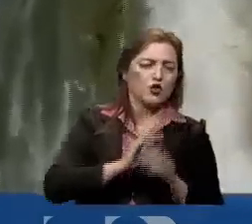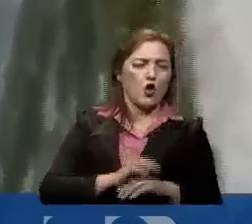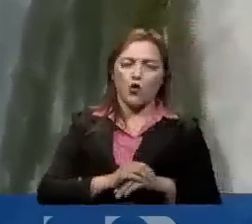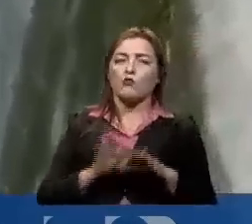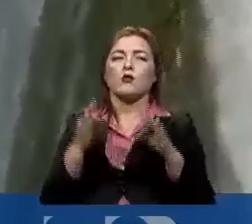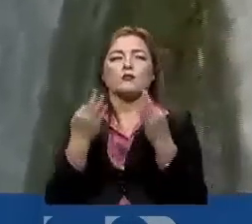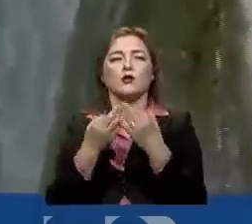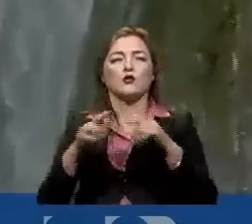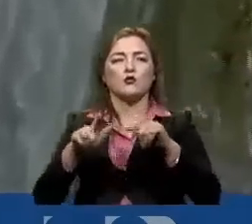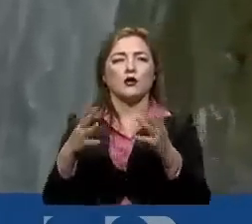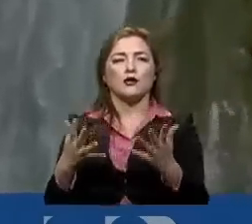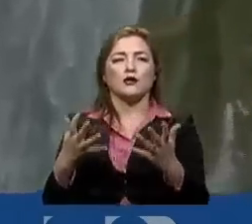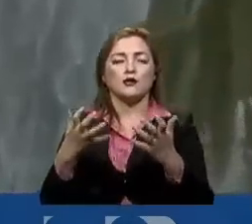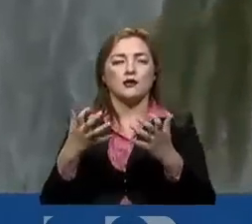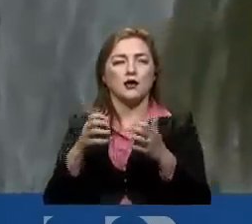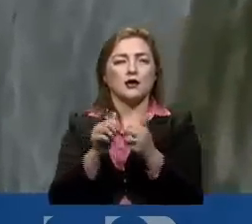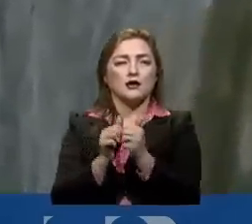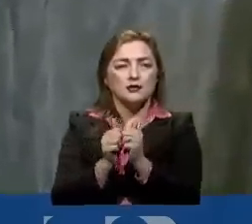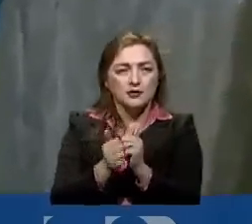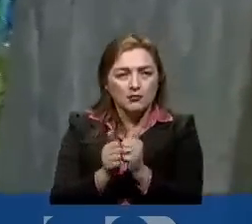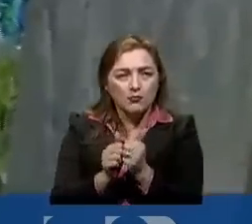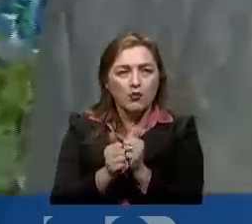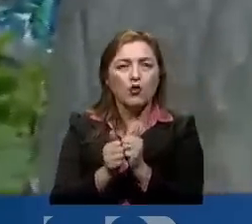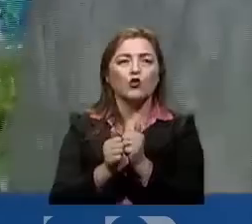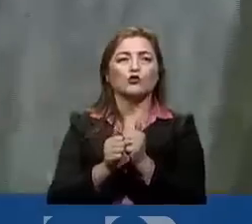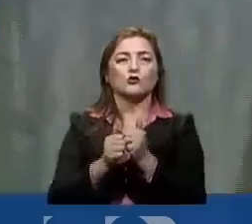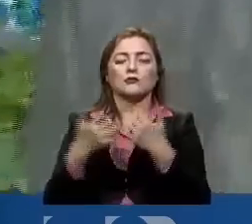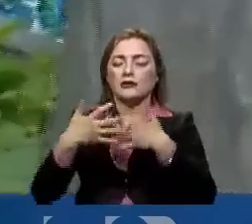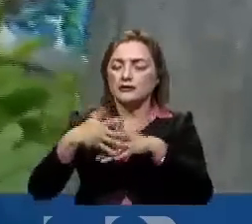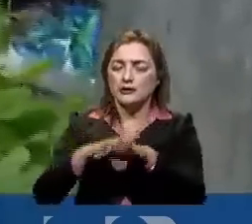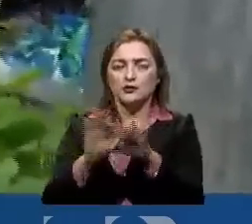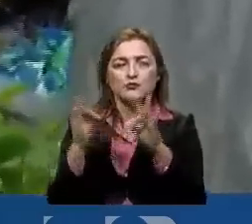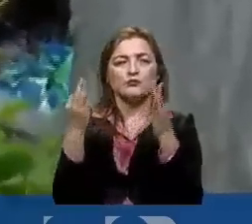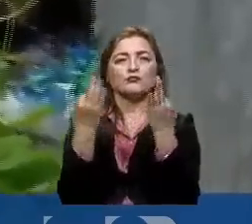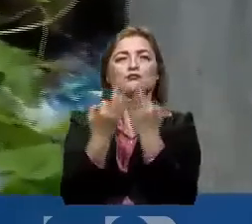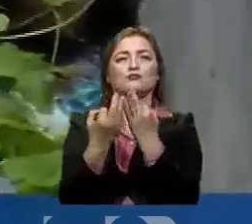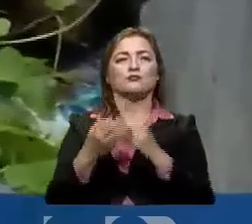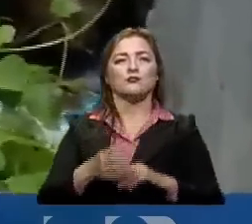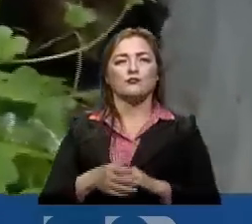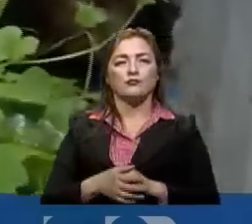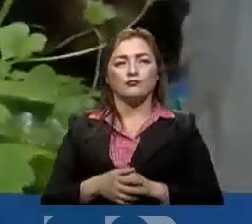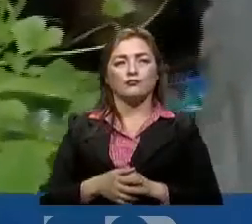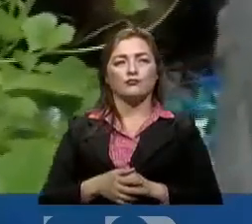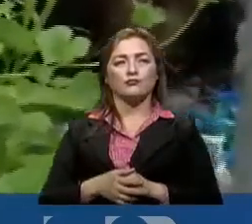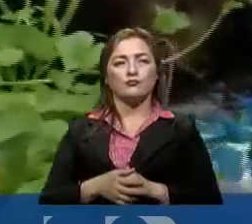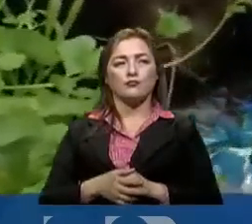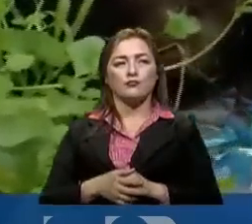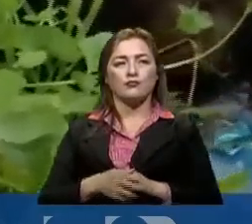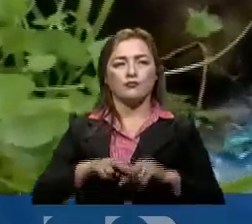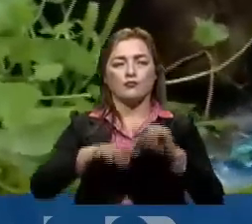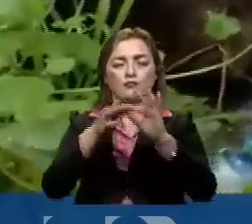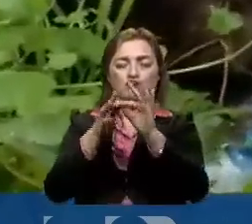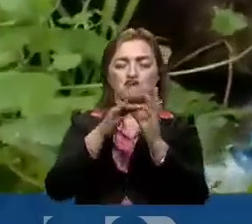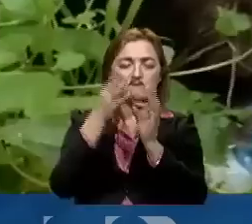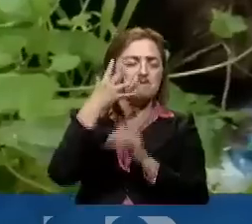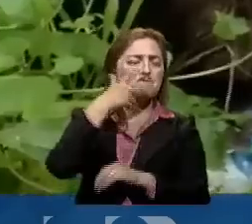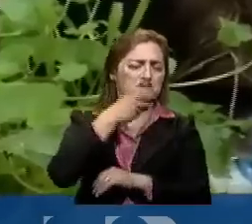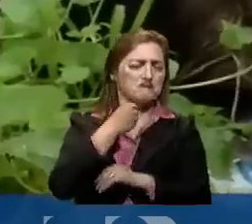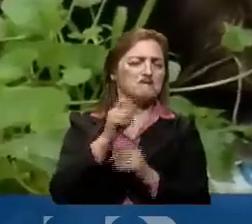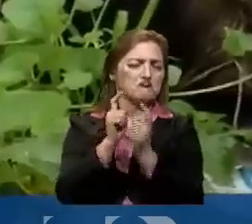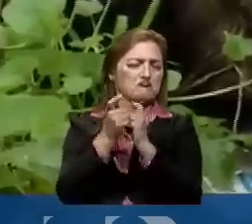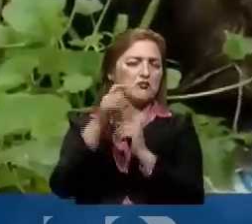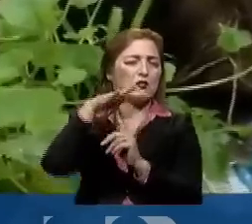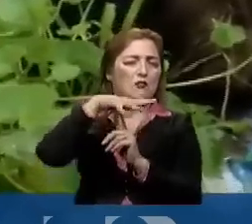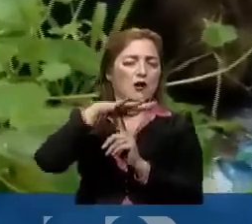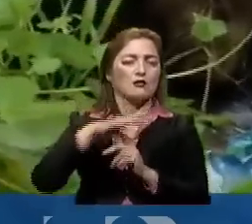la gente busca espacios donde hacer deporte, donde tener integración familiar. Esto con una buena intervención podría convertirse en un parque